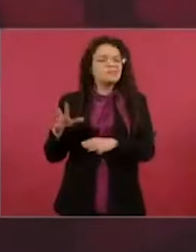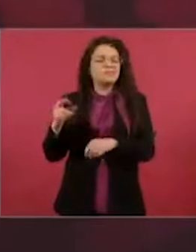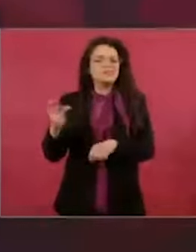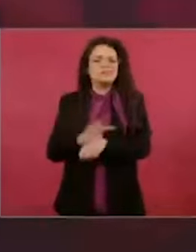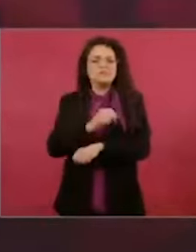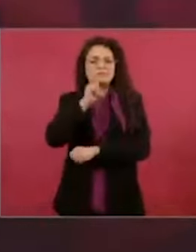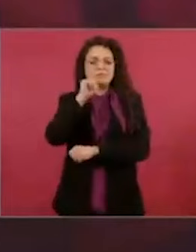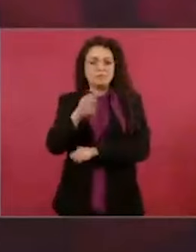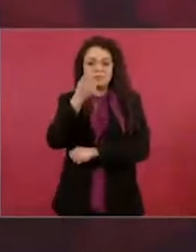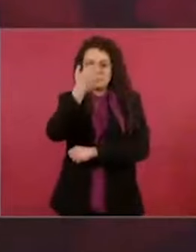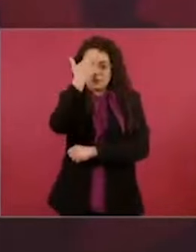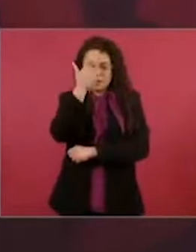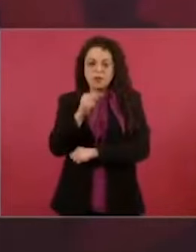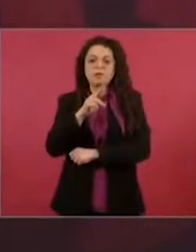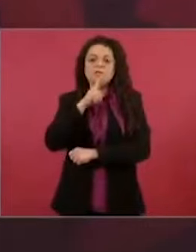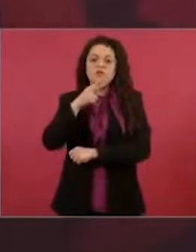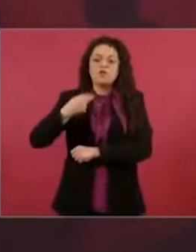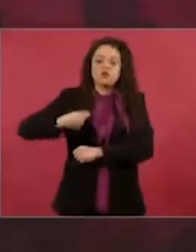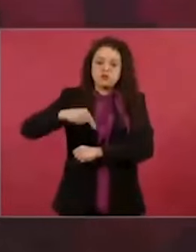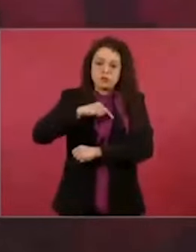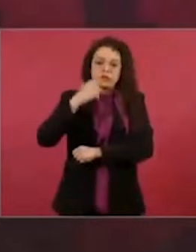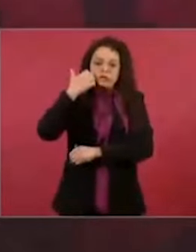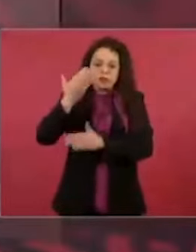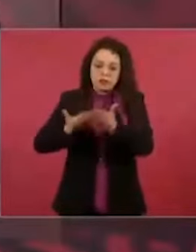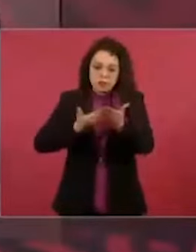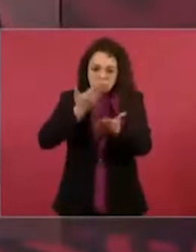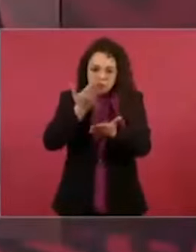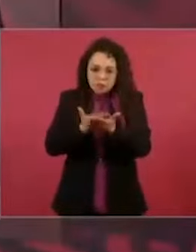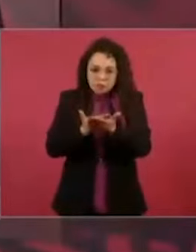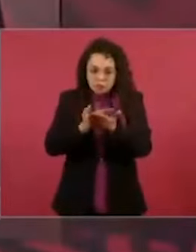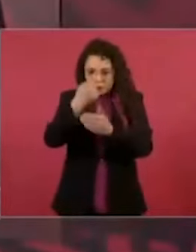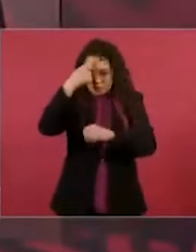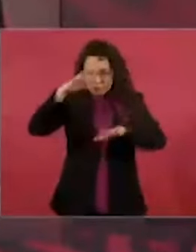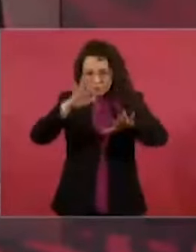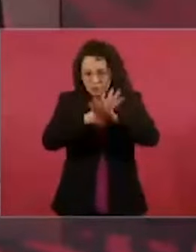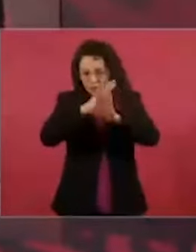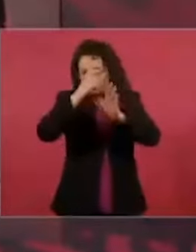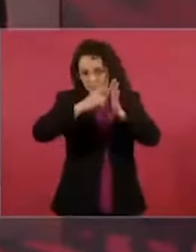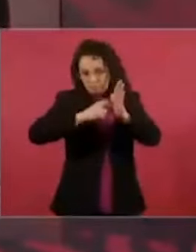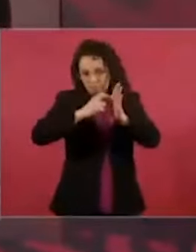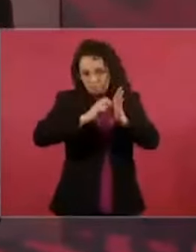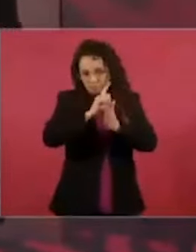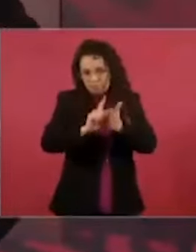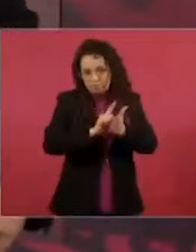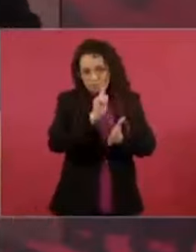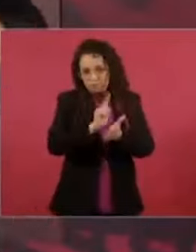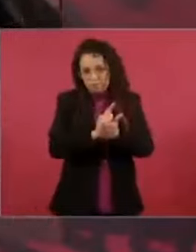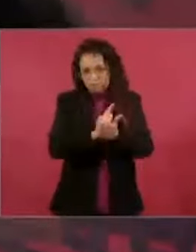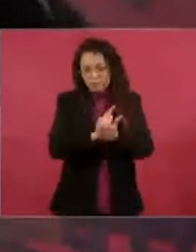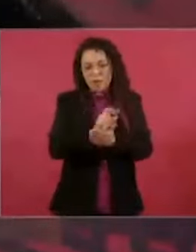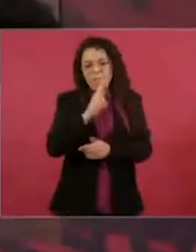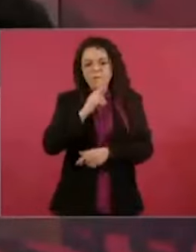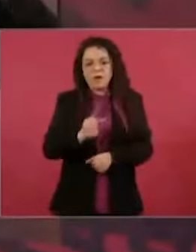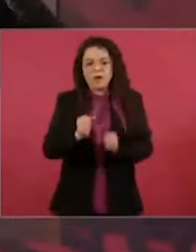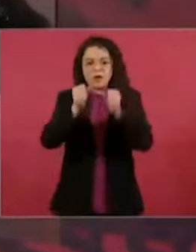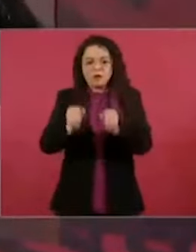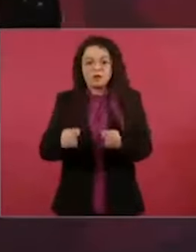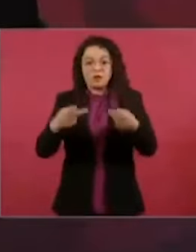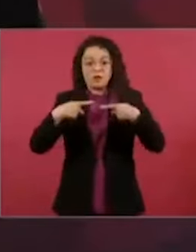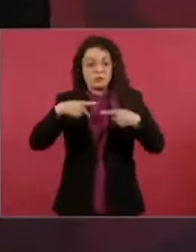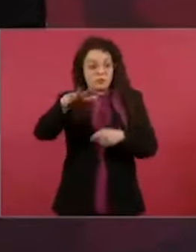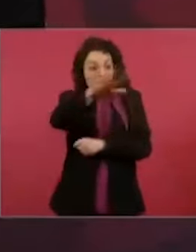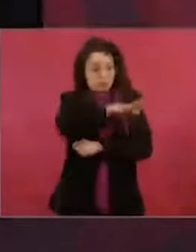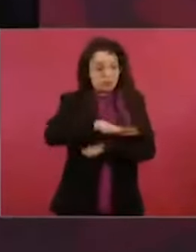bueno llevan un una eh capacidad de ocupación llevan una ocupación Mejor dicho